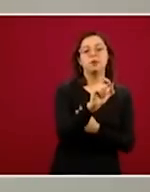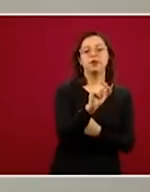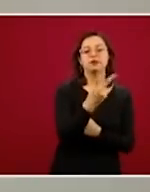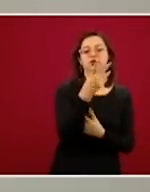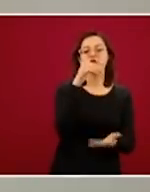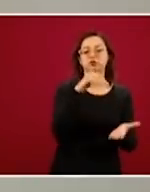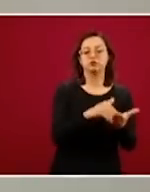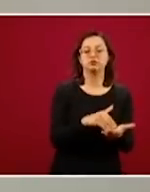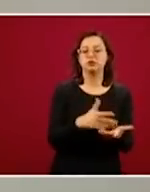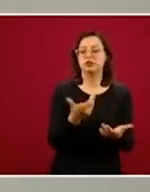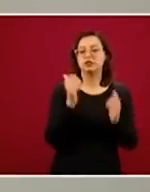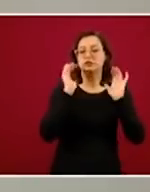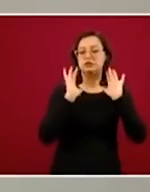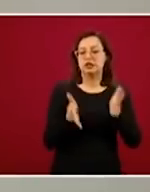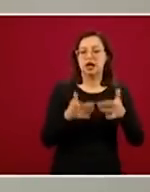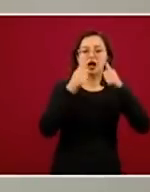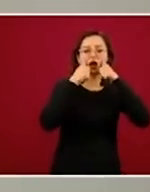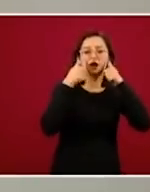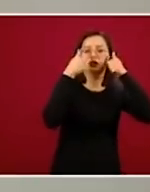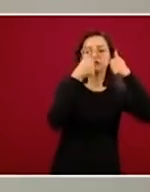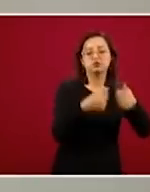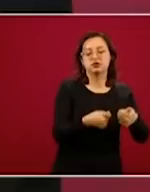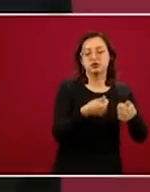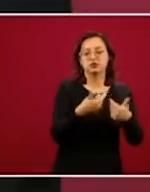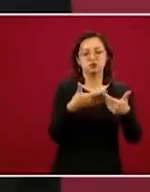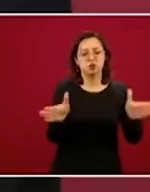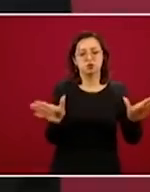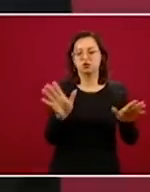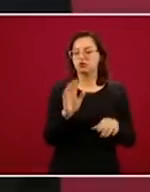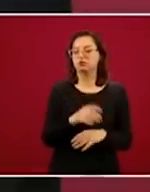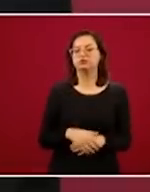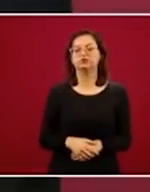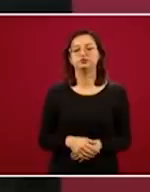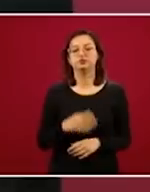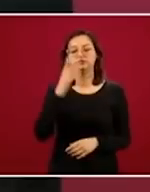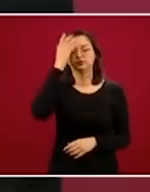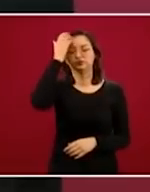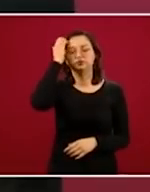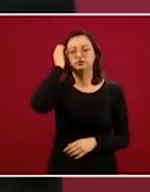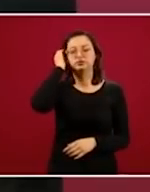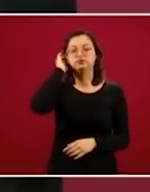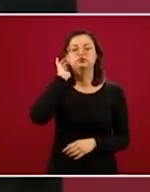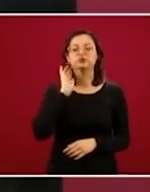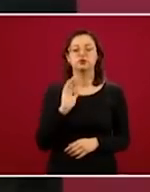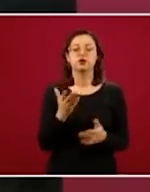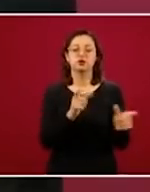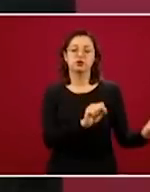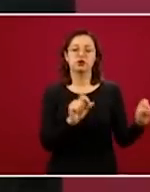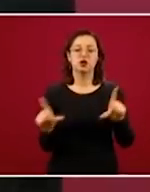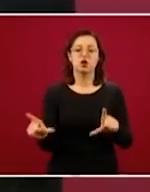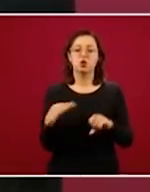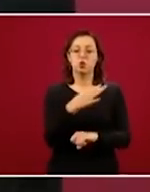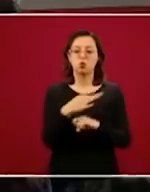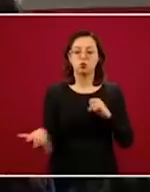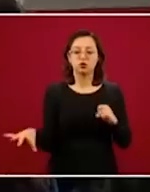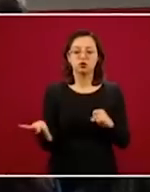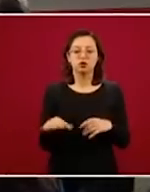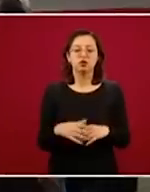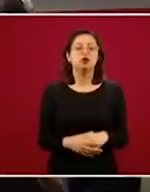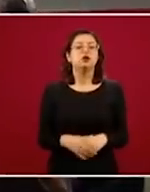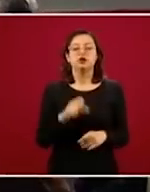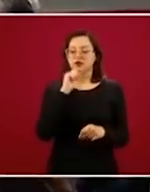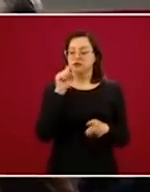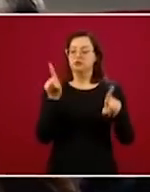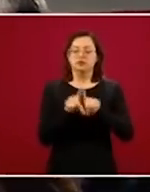cáncer de mama que atienden en los hospitales públicos la siguiente por favor y última también en abastecimiento ha habido mucha desinformación